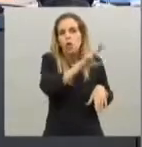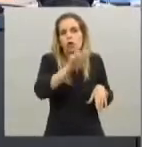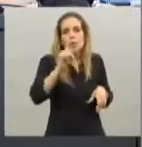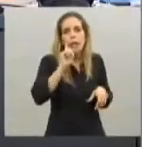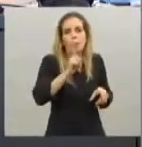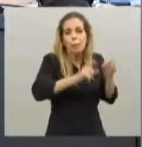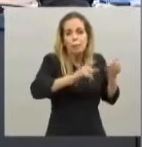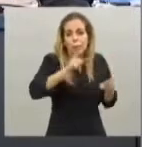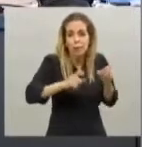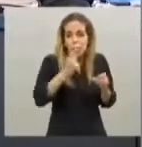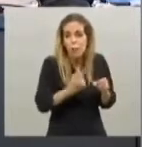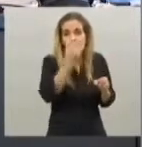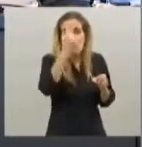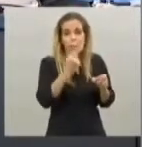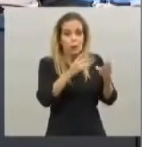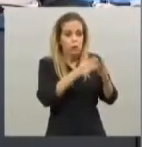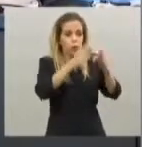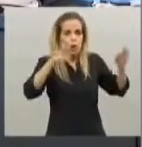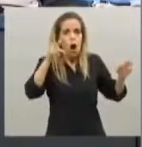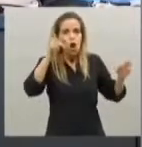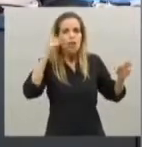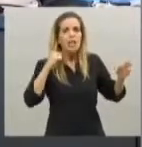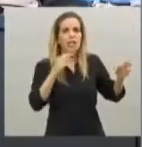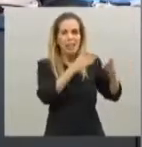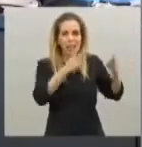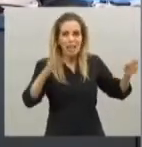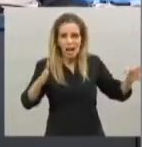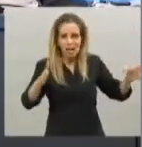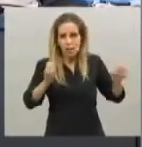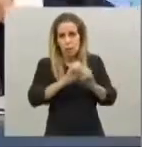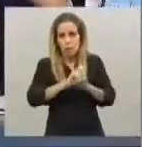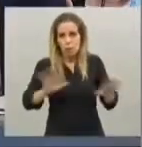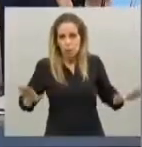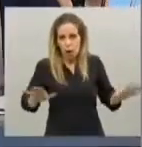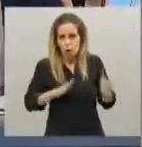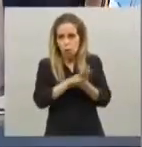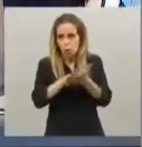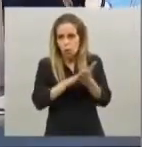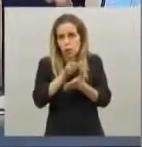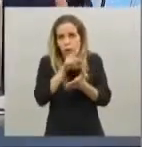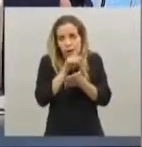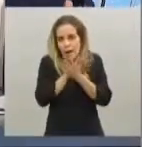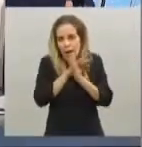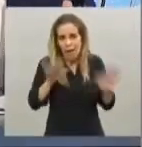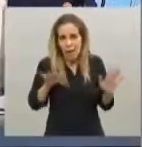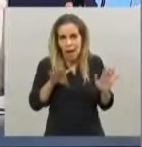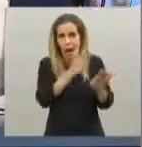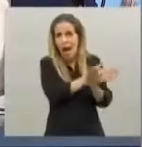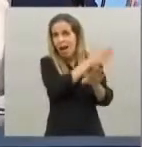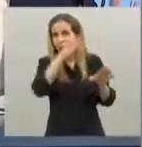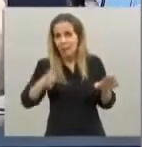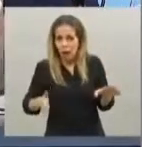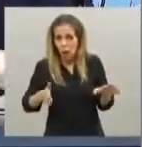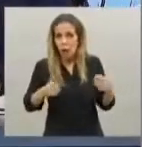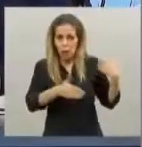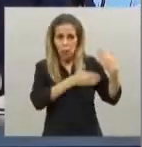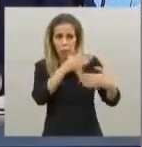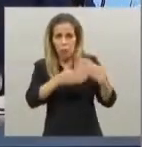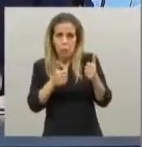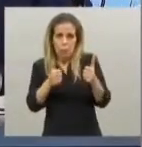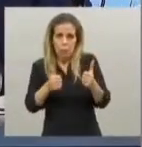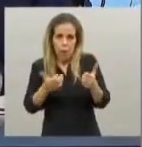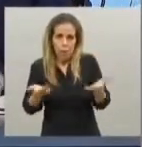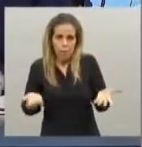culturales muy fuertes, que a lo largo del tiempo se vuelven más difíciles de tomar una definición, una decisión que le va a tener